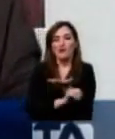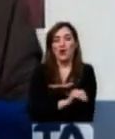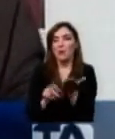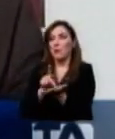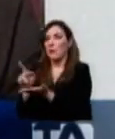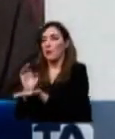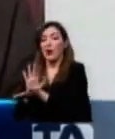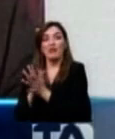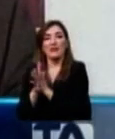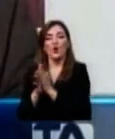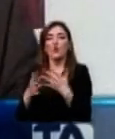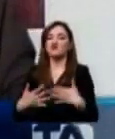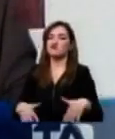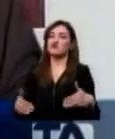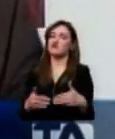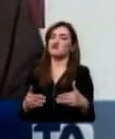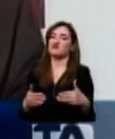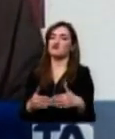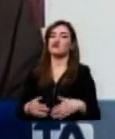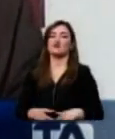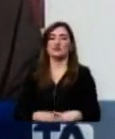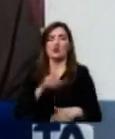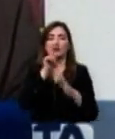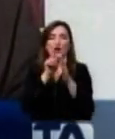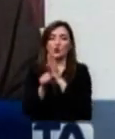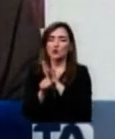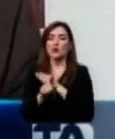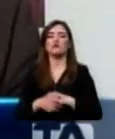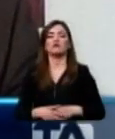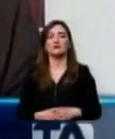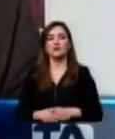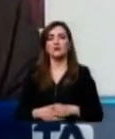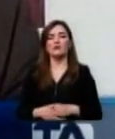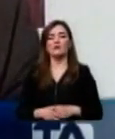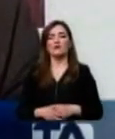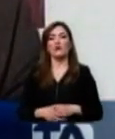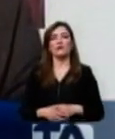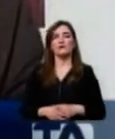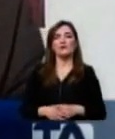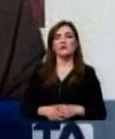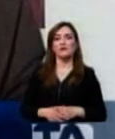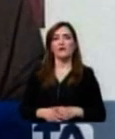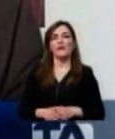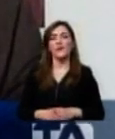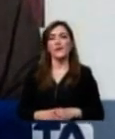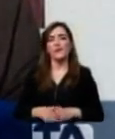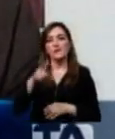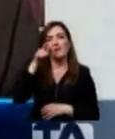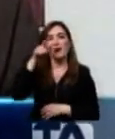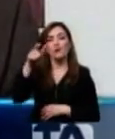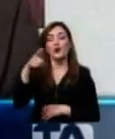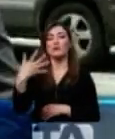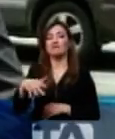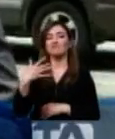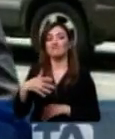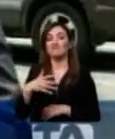implicaría la comisión de un delito que tendría que ser denunciado obviamente para que efectos de que la fiscalidad actúe en